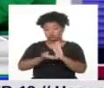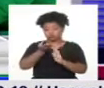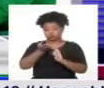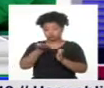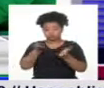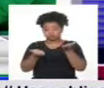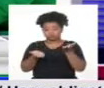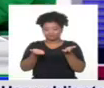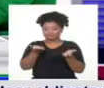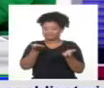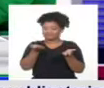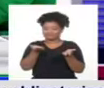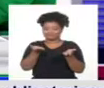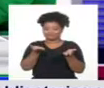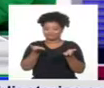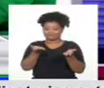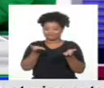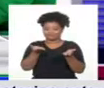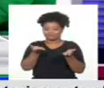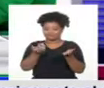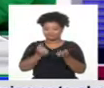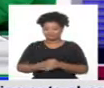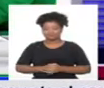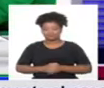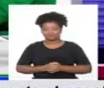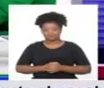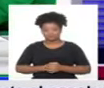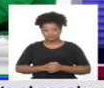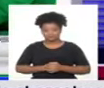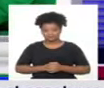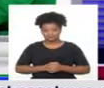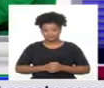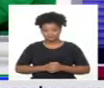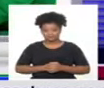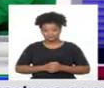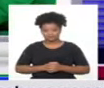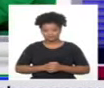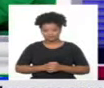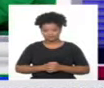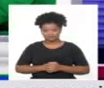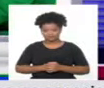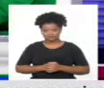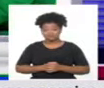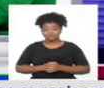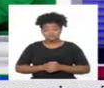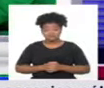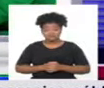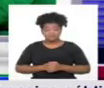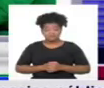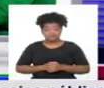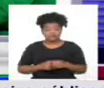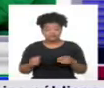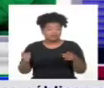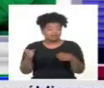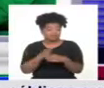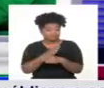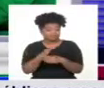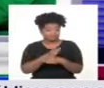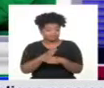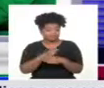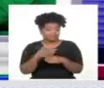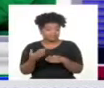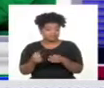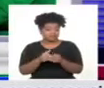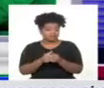71 casos, menos que los diagnosticados. Eso es lo que hace Eso es lo que viene haciendo que el número